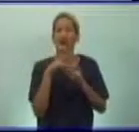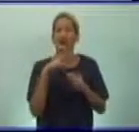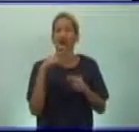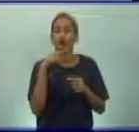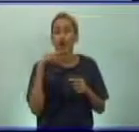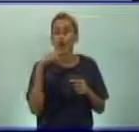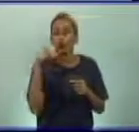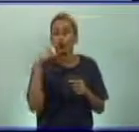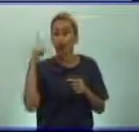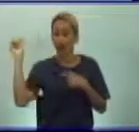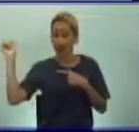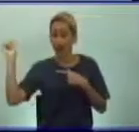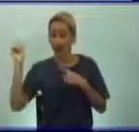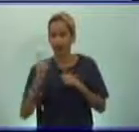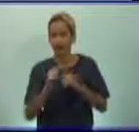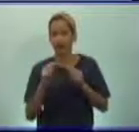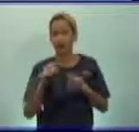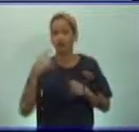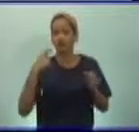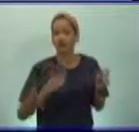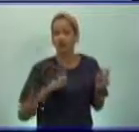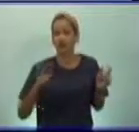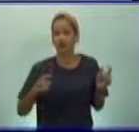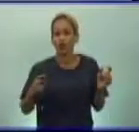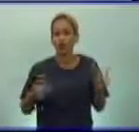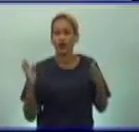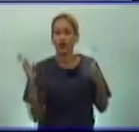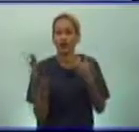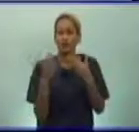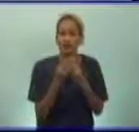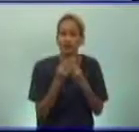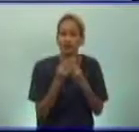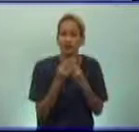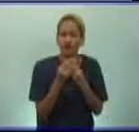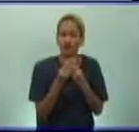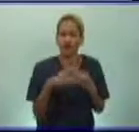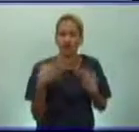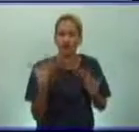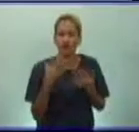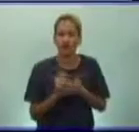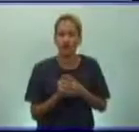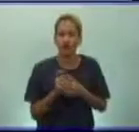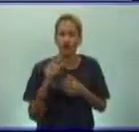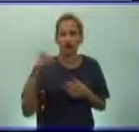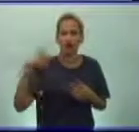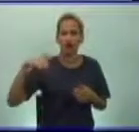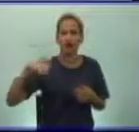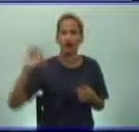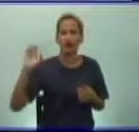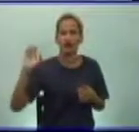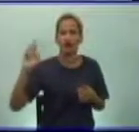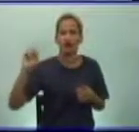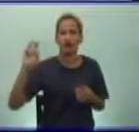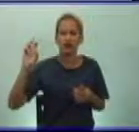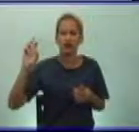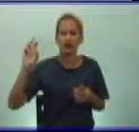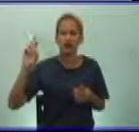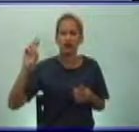adjetivo, luchadora clandestina. ¿Cuál es su género y número? Analicen.